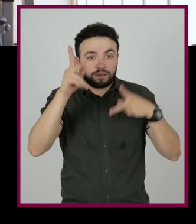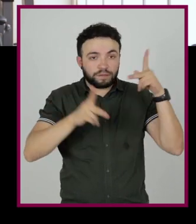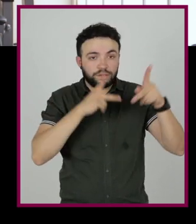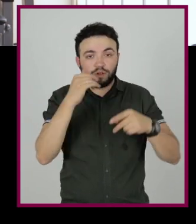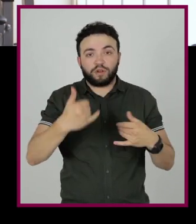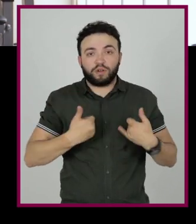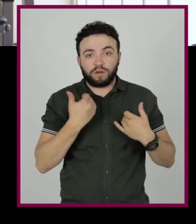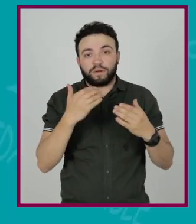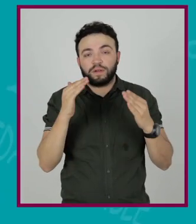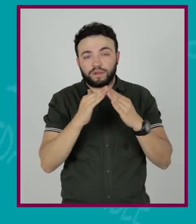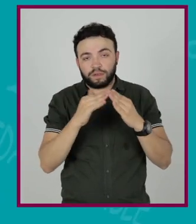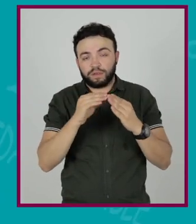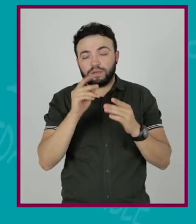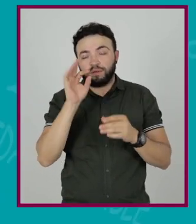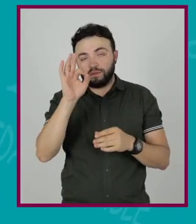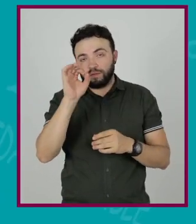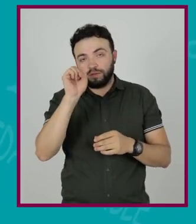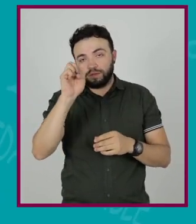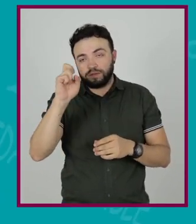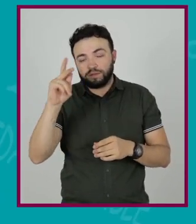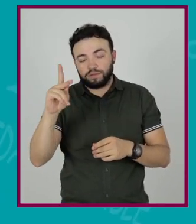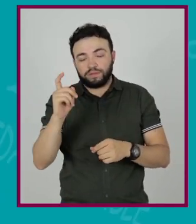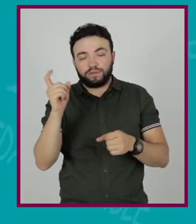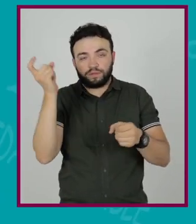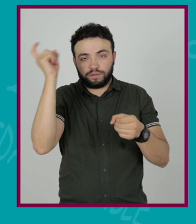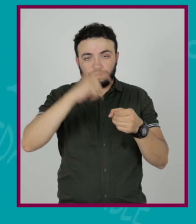No olviden visitarnos en